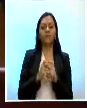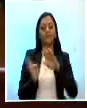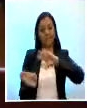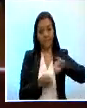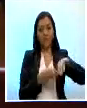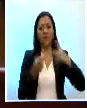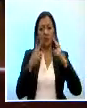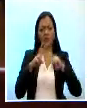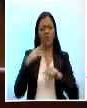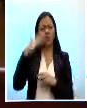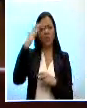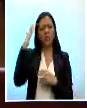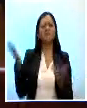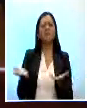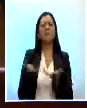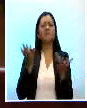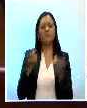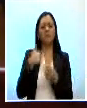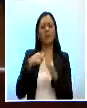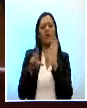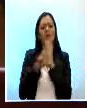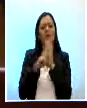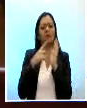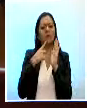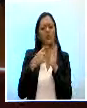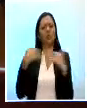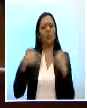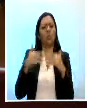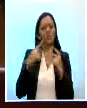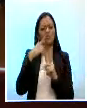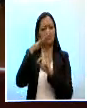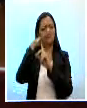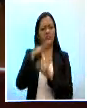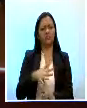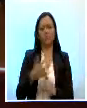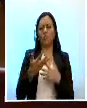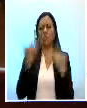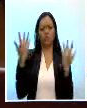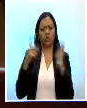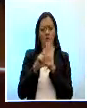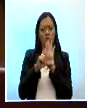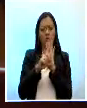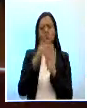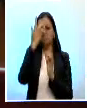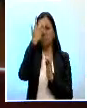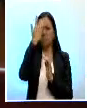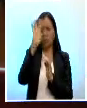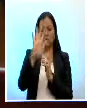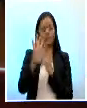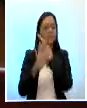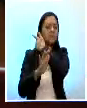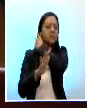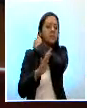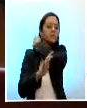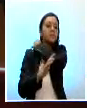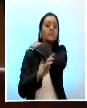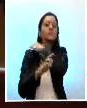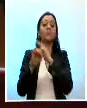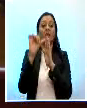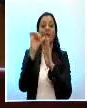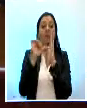que preocupa es de que es una ley de carácter discriminatoria. ¿Por qué lo digo esto? El artículo 11